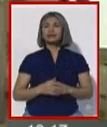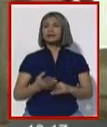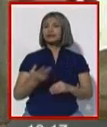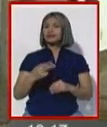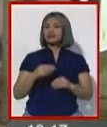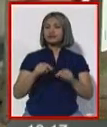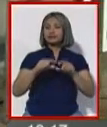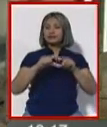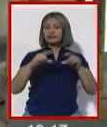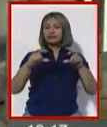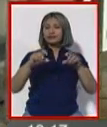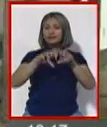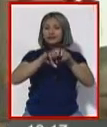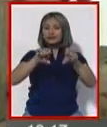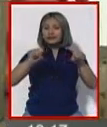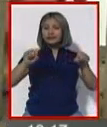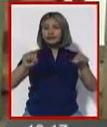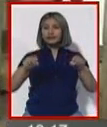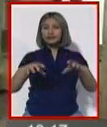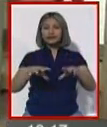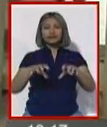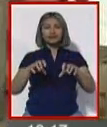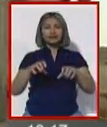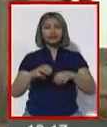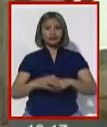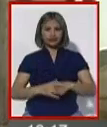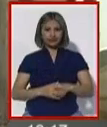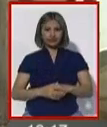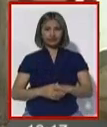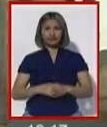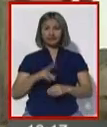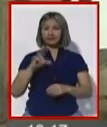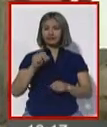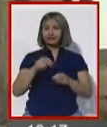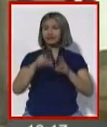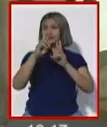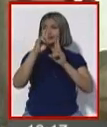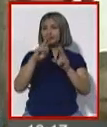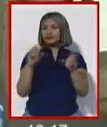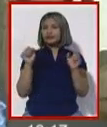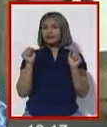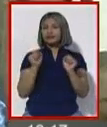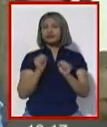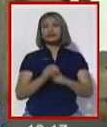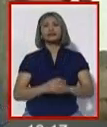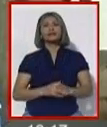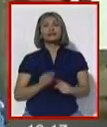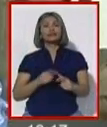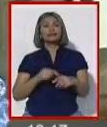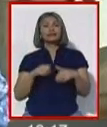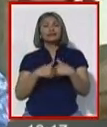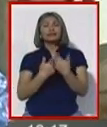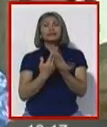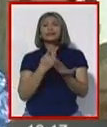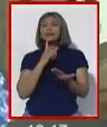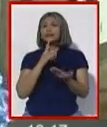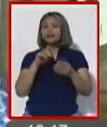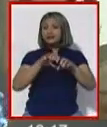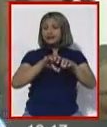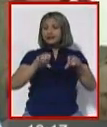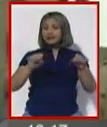ambiente. En las etiquetas la salchicha dice conservar congelado a 12 grados centígrados y no se está respetando la cadena de frío. En este caso, ¿en qué estado